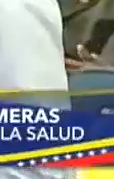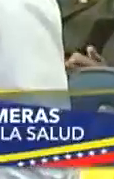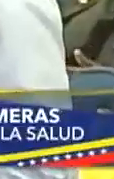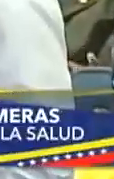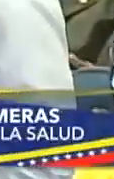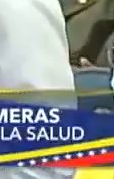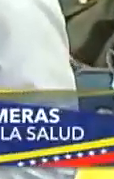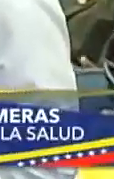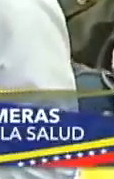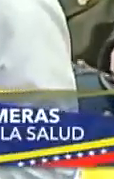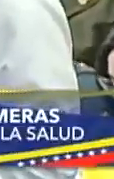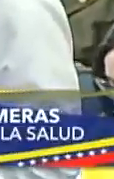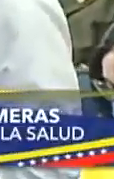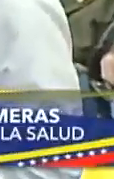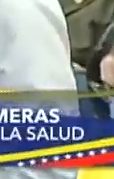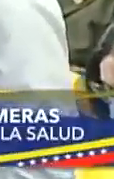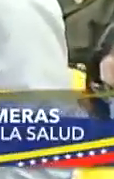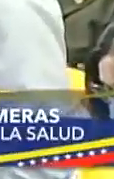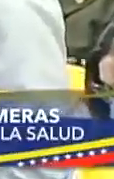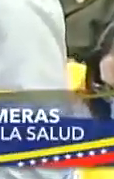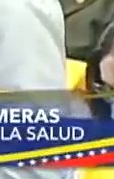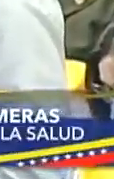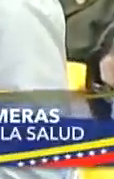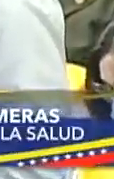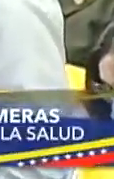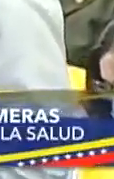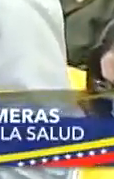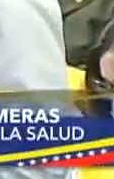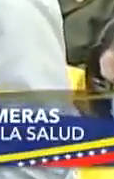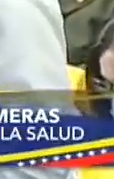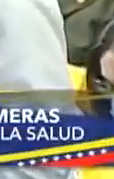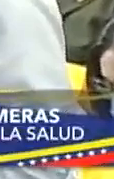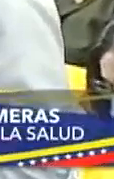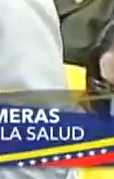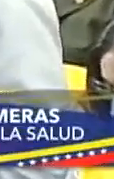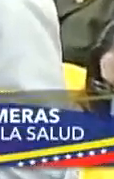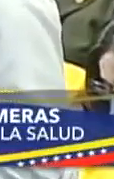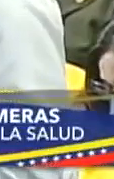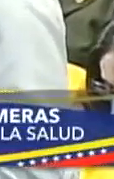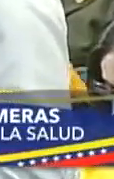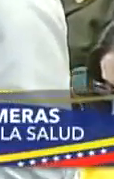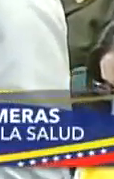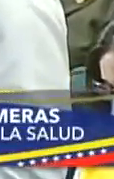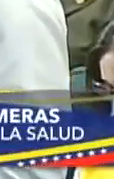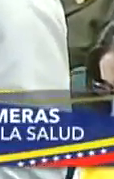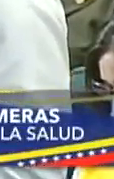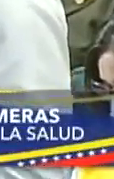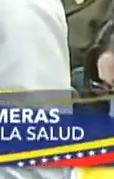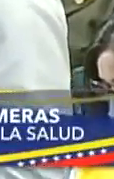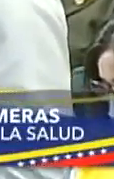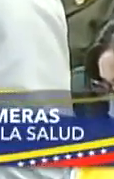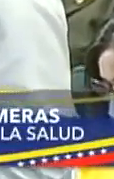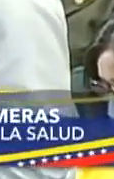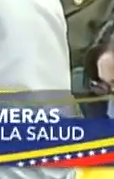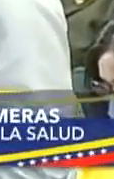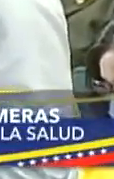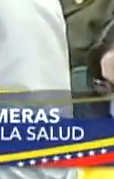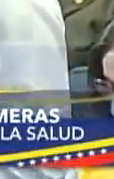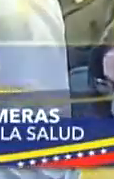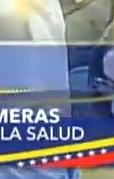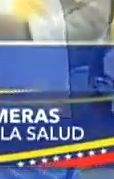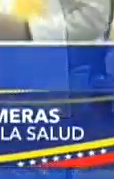Ciudadano presidente de la República Bolivariana de Venezuela, Nicolás Maduro Moros. Considerando que las ciudadanas